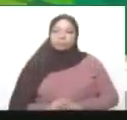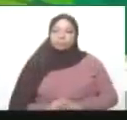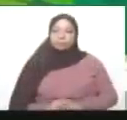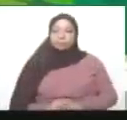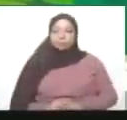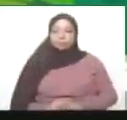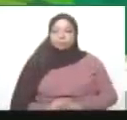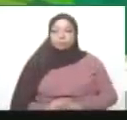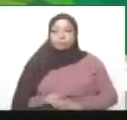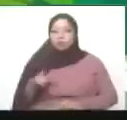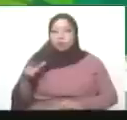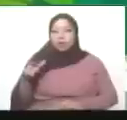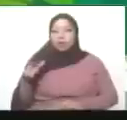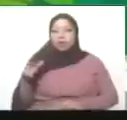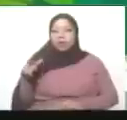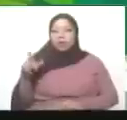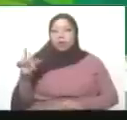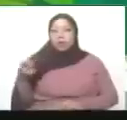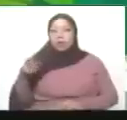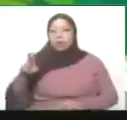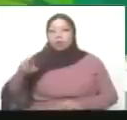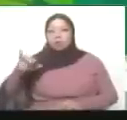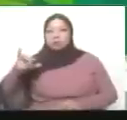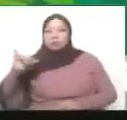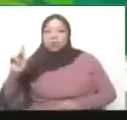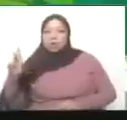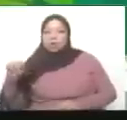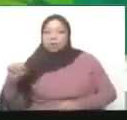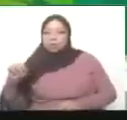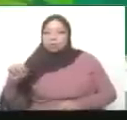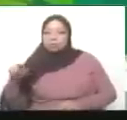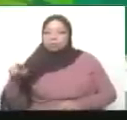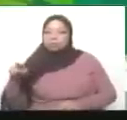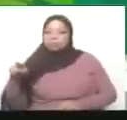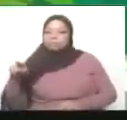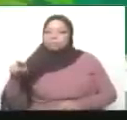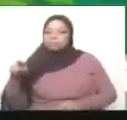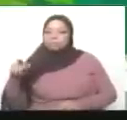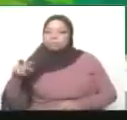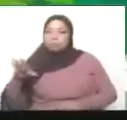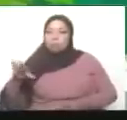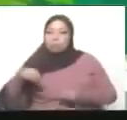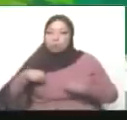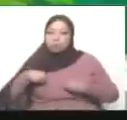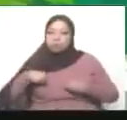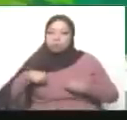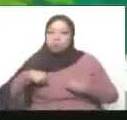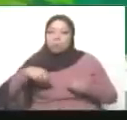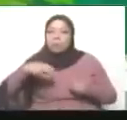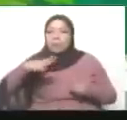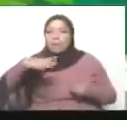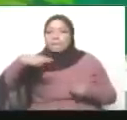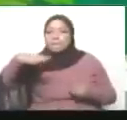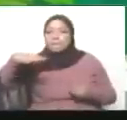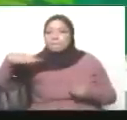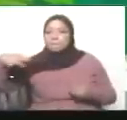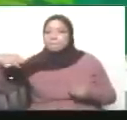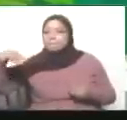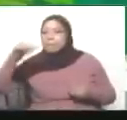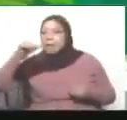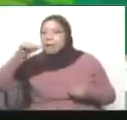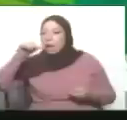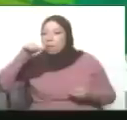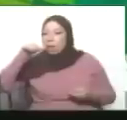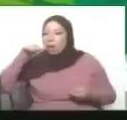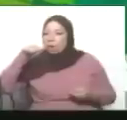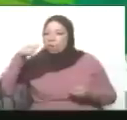Guyana ha pretendido tomarse por la fuerza un mar que está